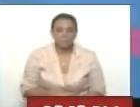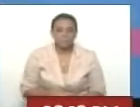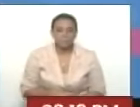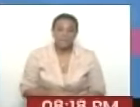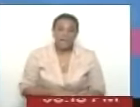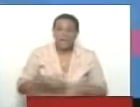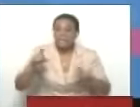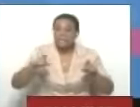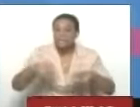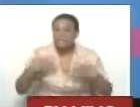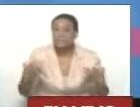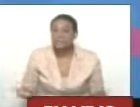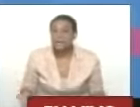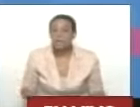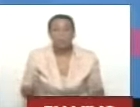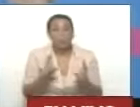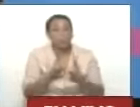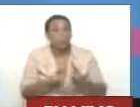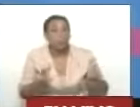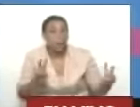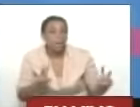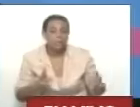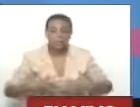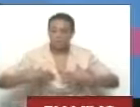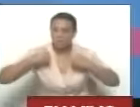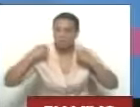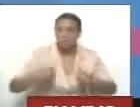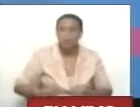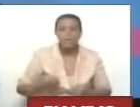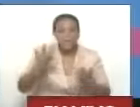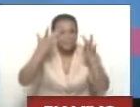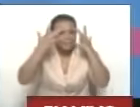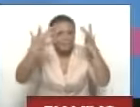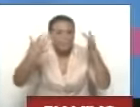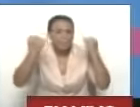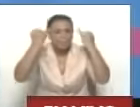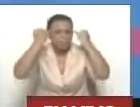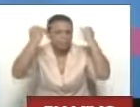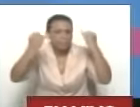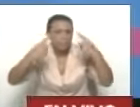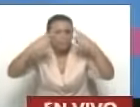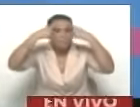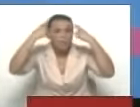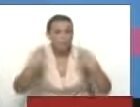Necesario que se una los valores, la valentía, la inteligencia, ¿verdad?